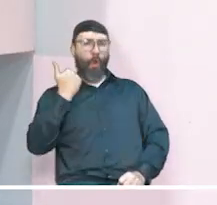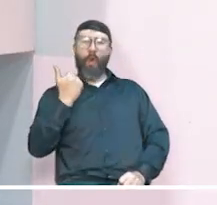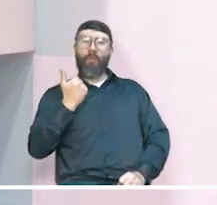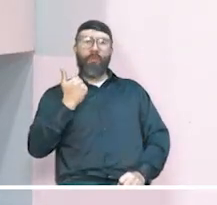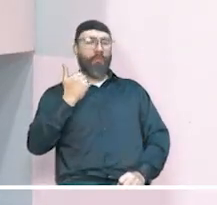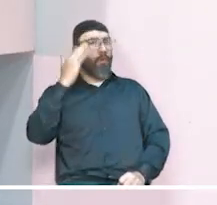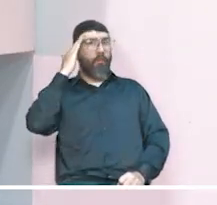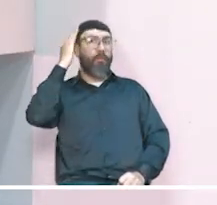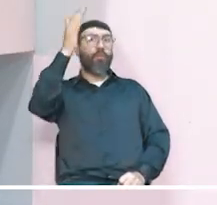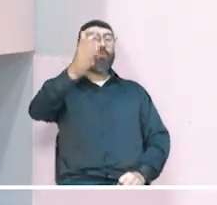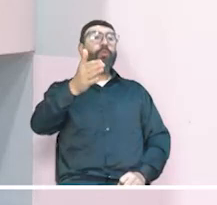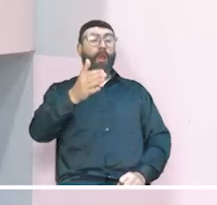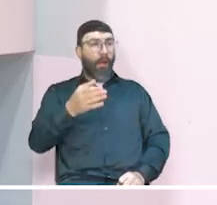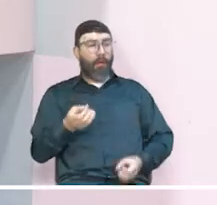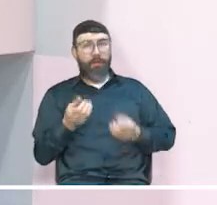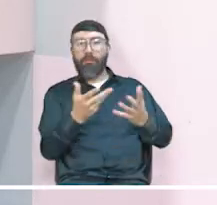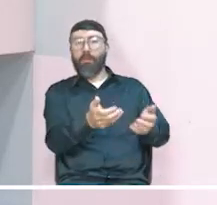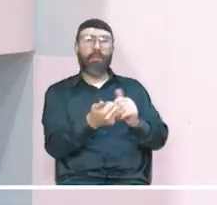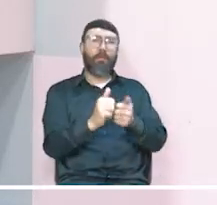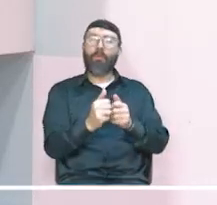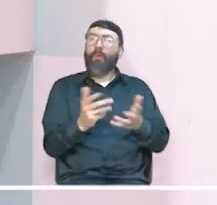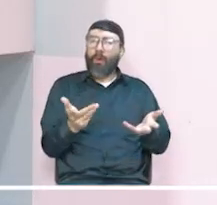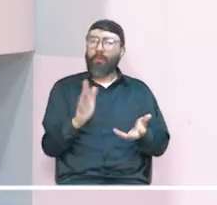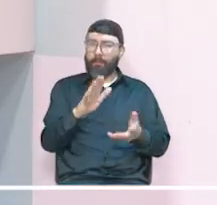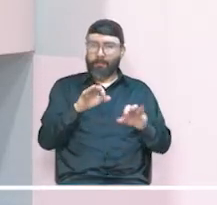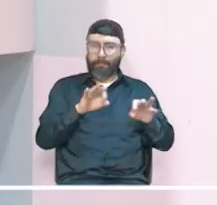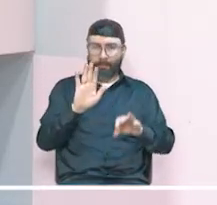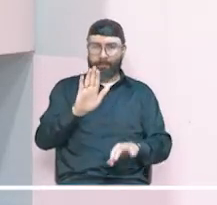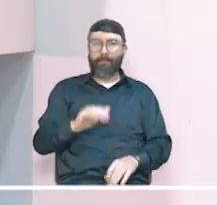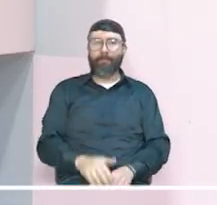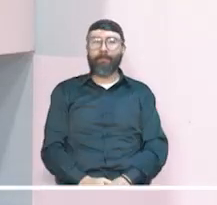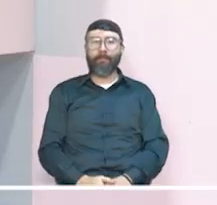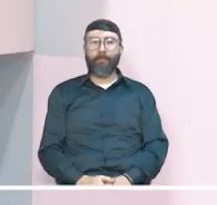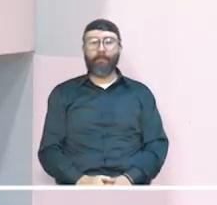edades futuras, ¿qué más impacto podemos tener desde el deporte? Muchas gracias.